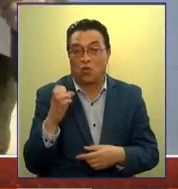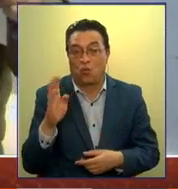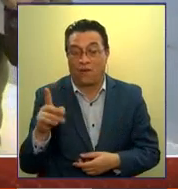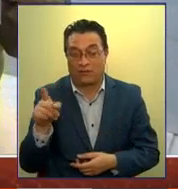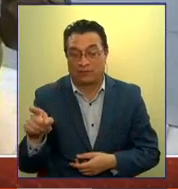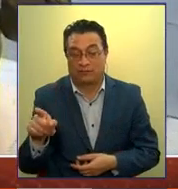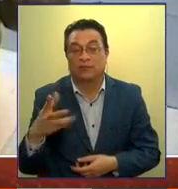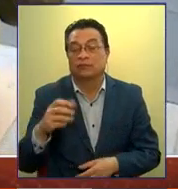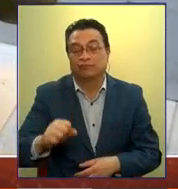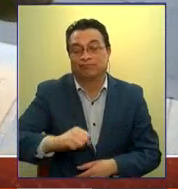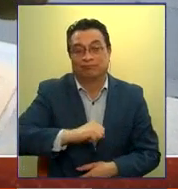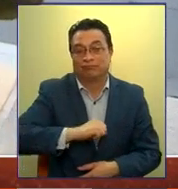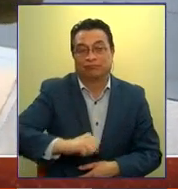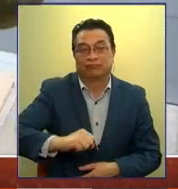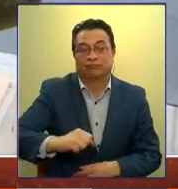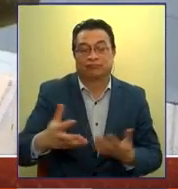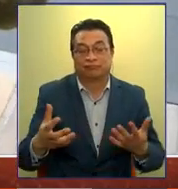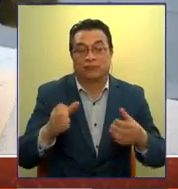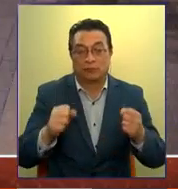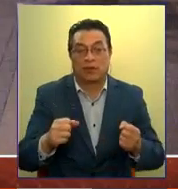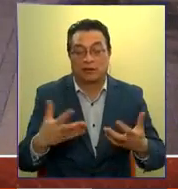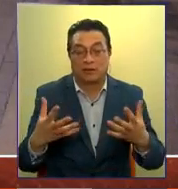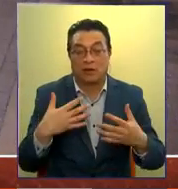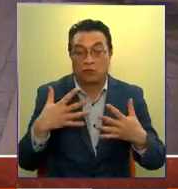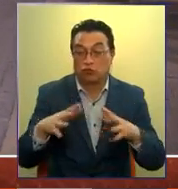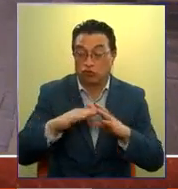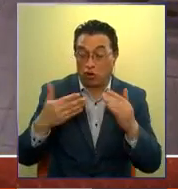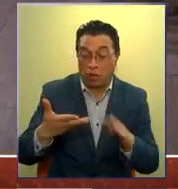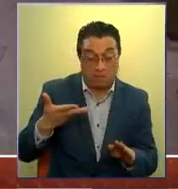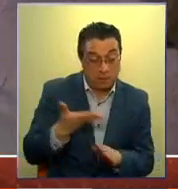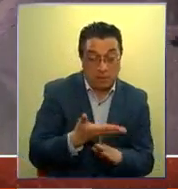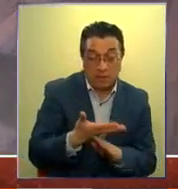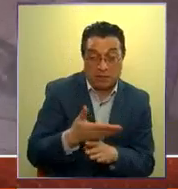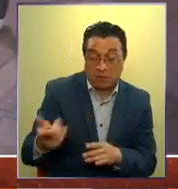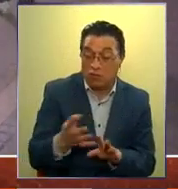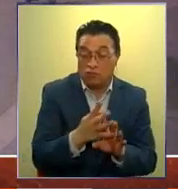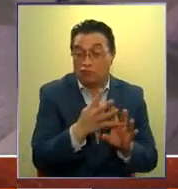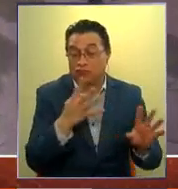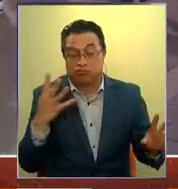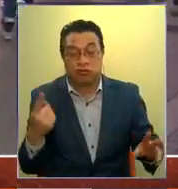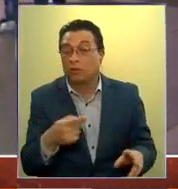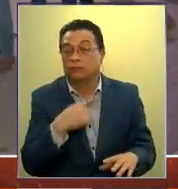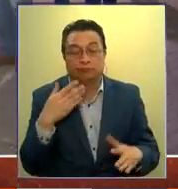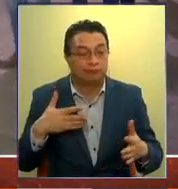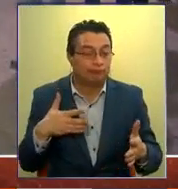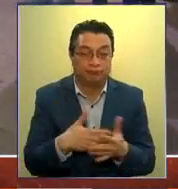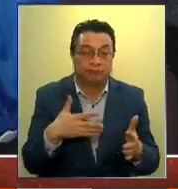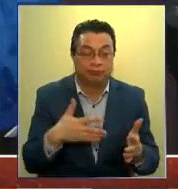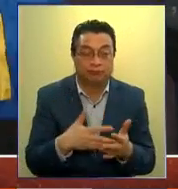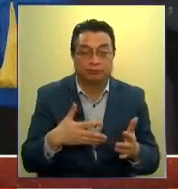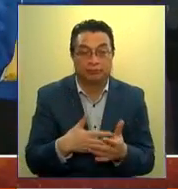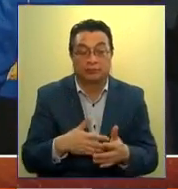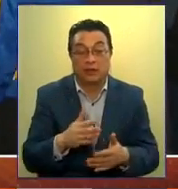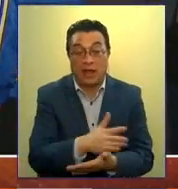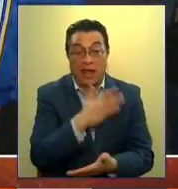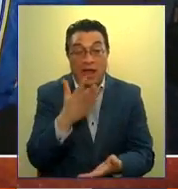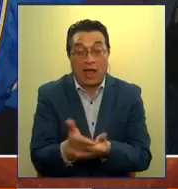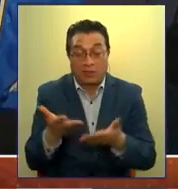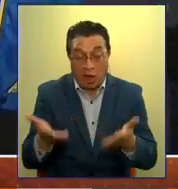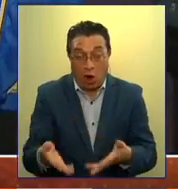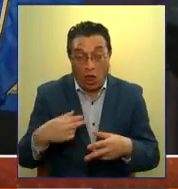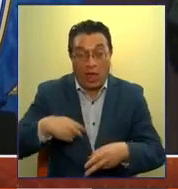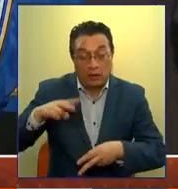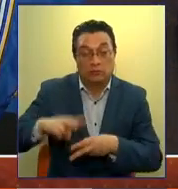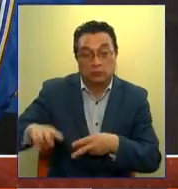le impidió procesar gran parte de las solicitudes que había recibido. Hasta este momento están solucionando